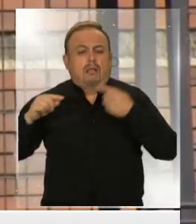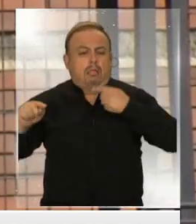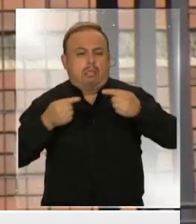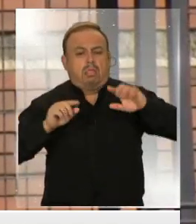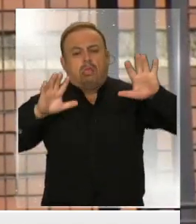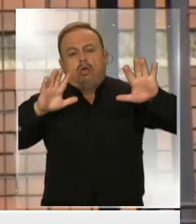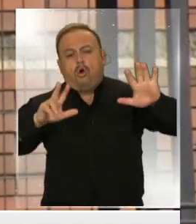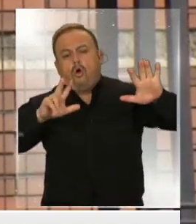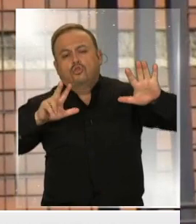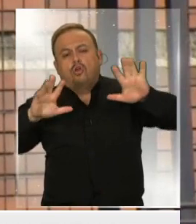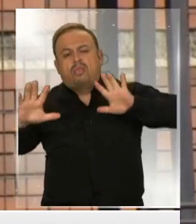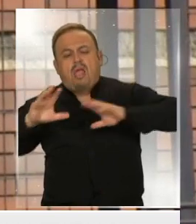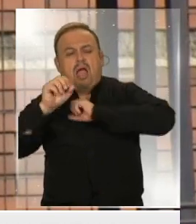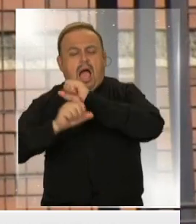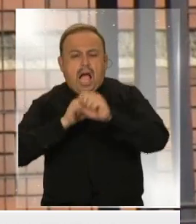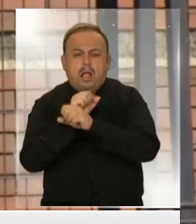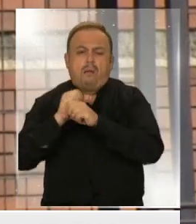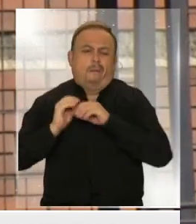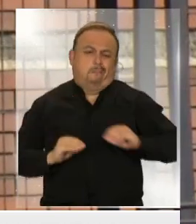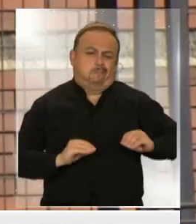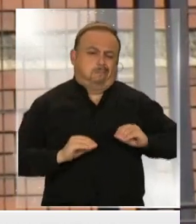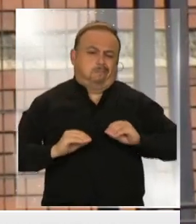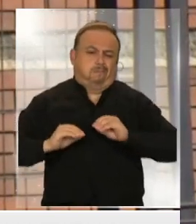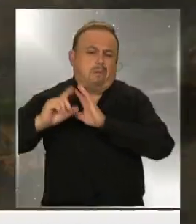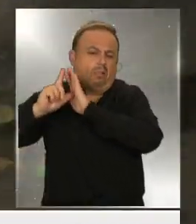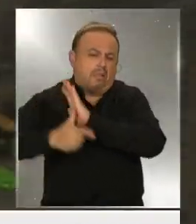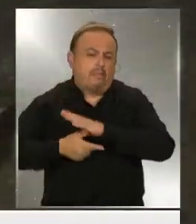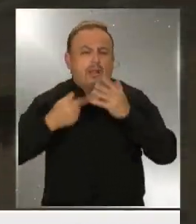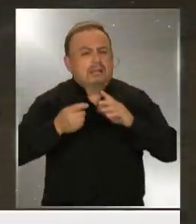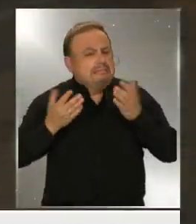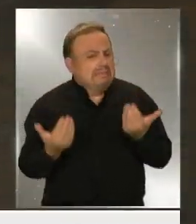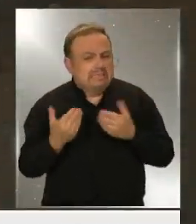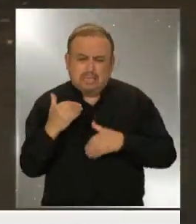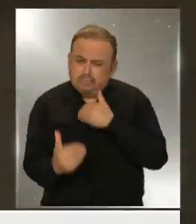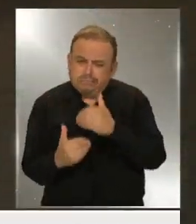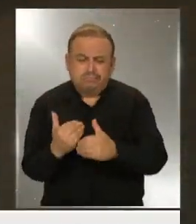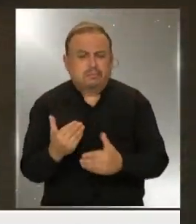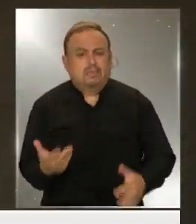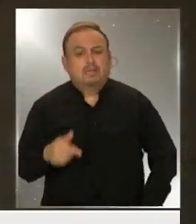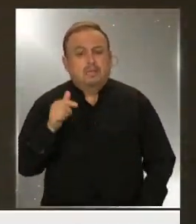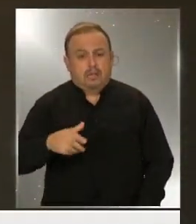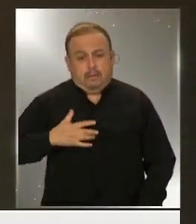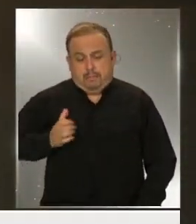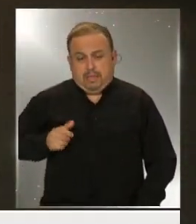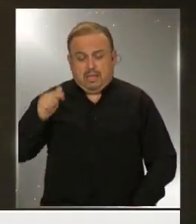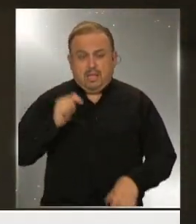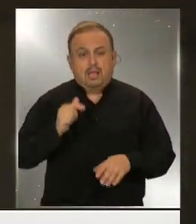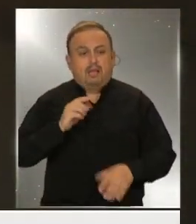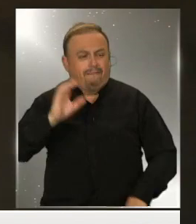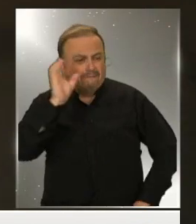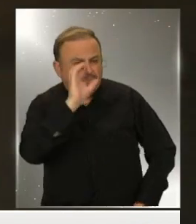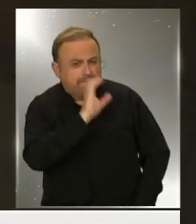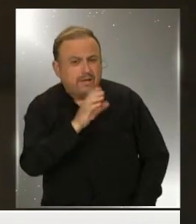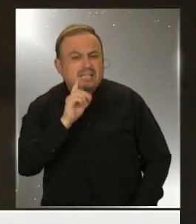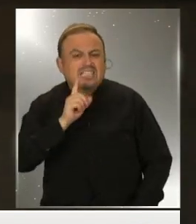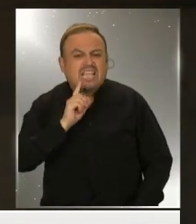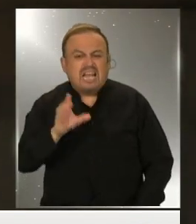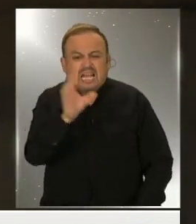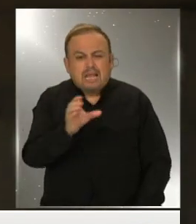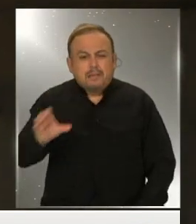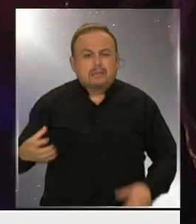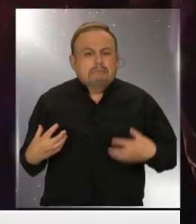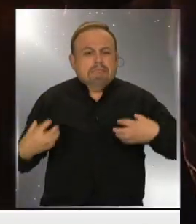discusión. Política, técnica, como se quiera, pero avancemos. En ambos casos, la PDI sigue trabajando para determinar la identidad de